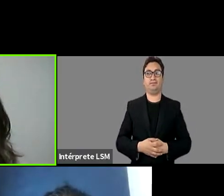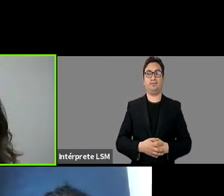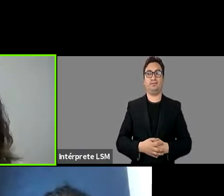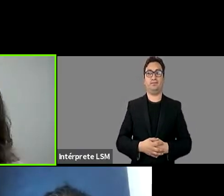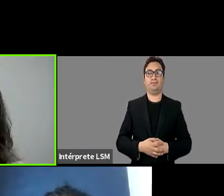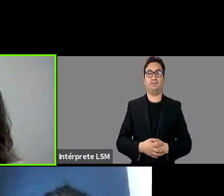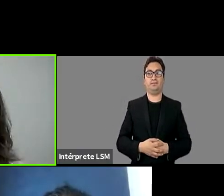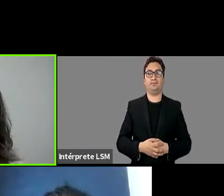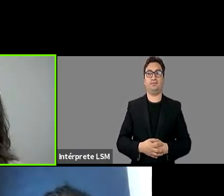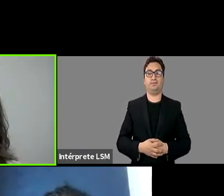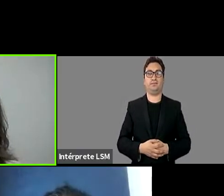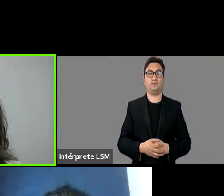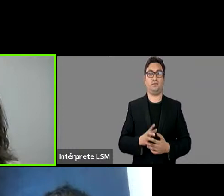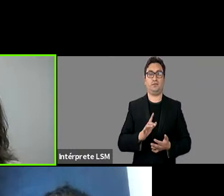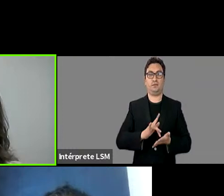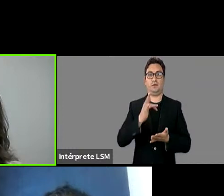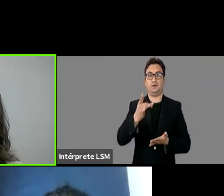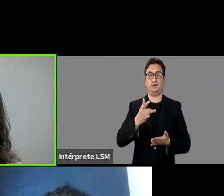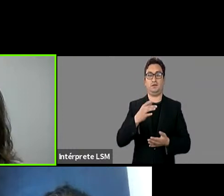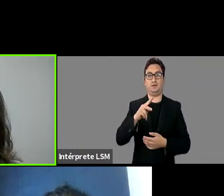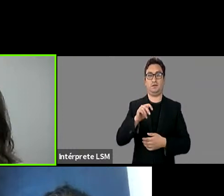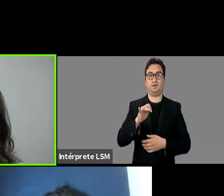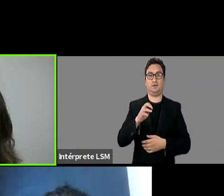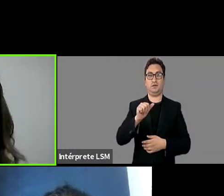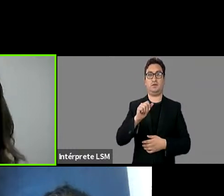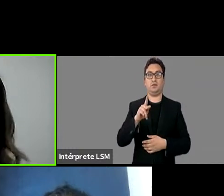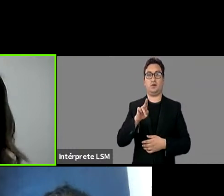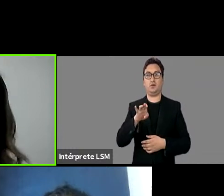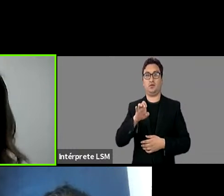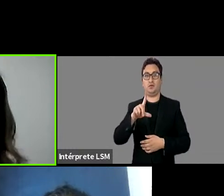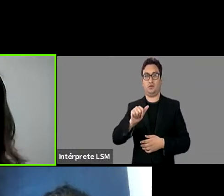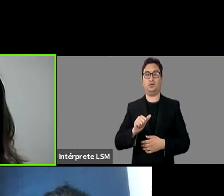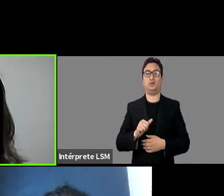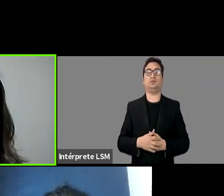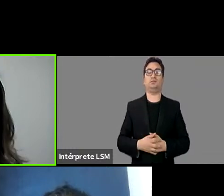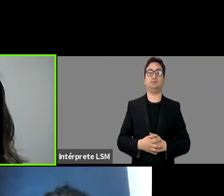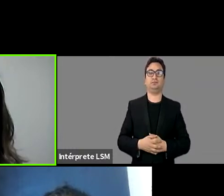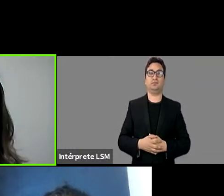Muchas gracias, maestra Paula.